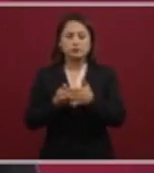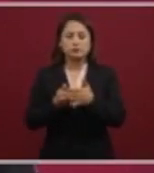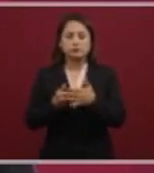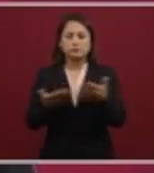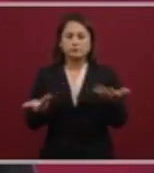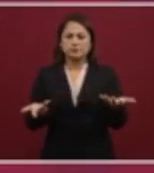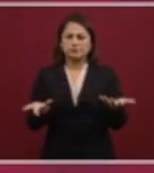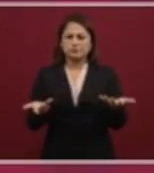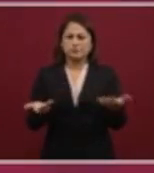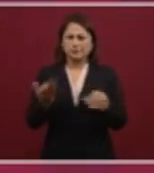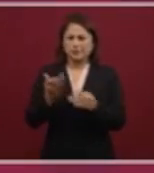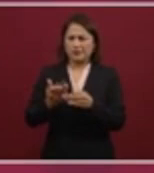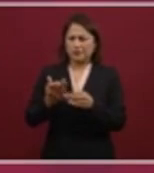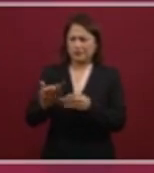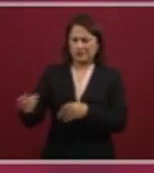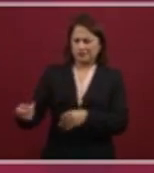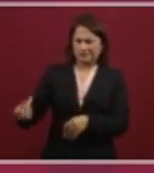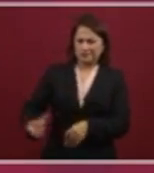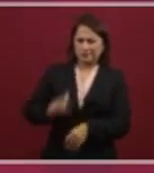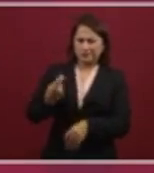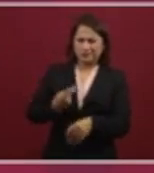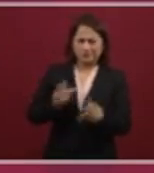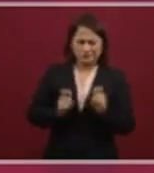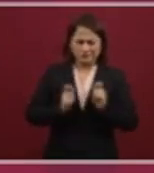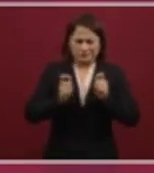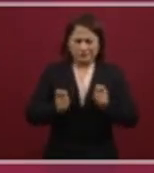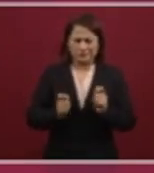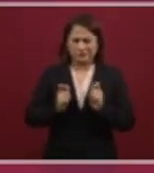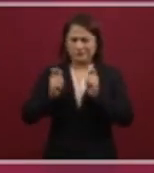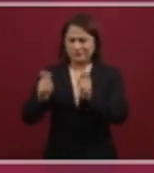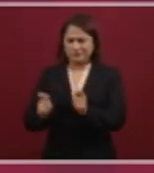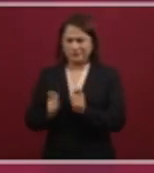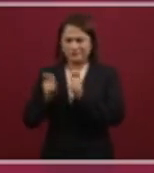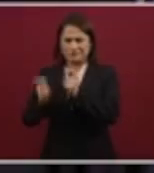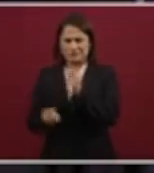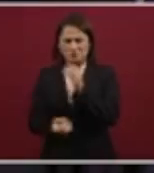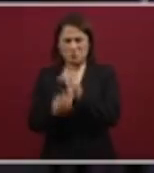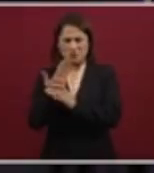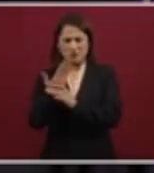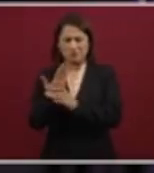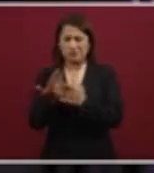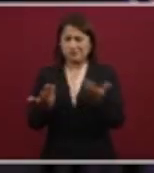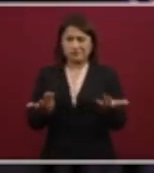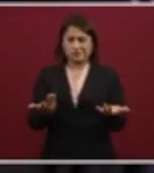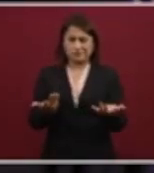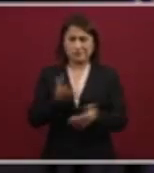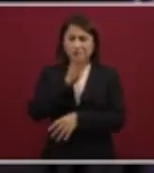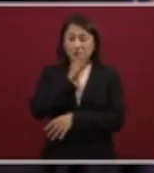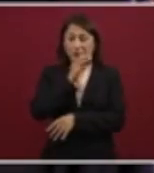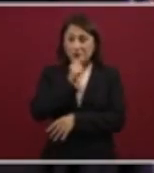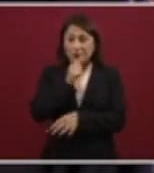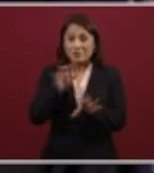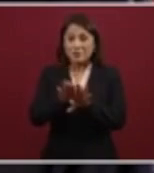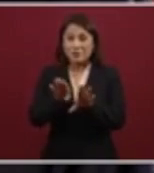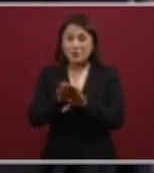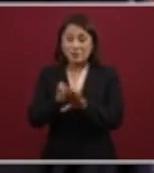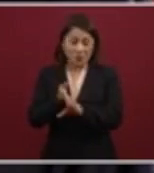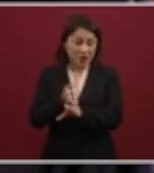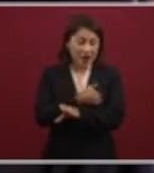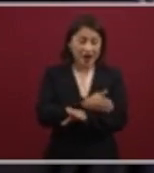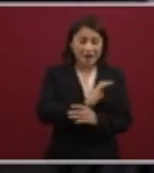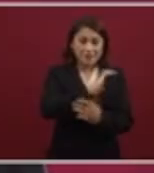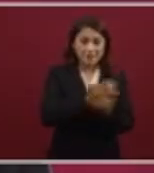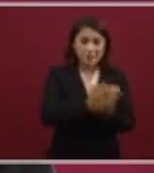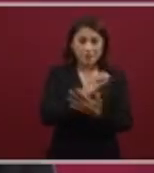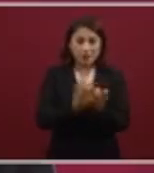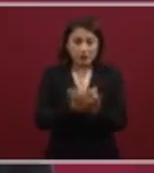nuevas convocatorias, seguir entregando así sin que se cumplan los contratos, sin